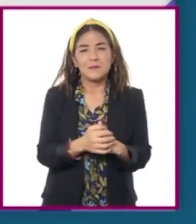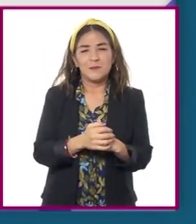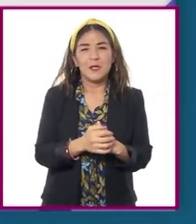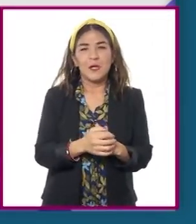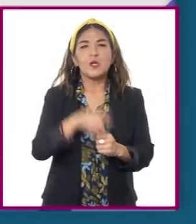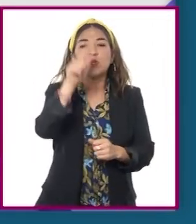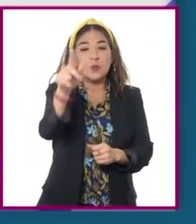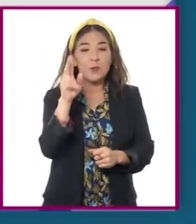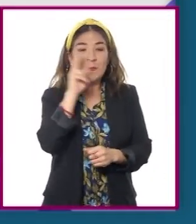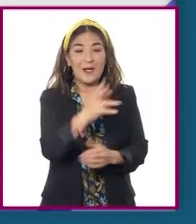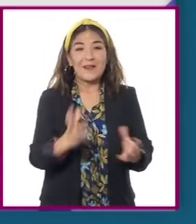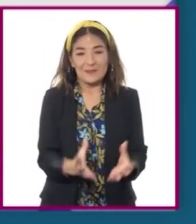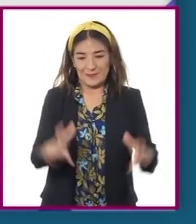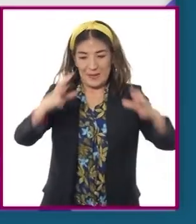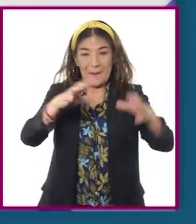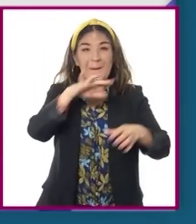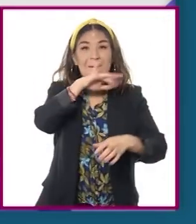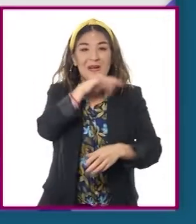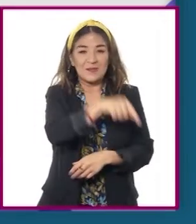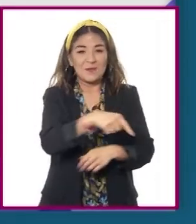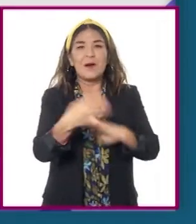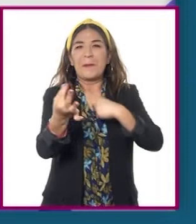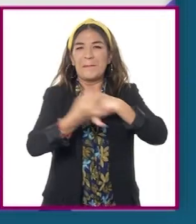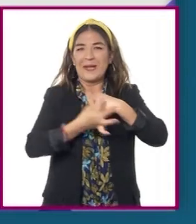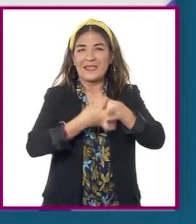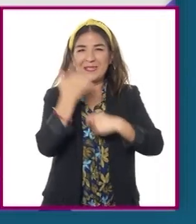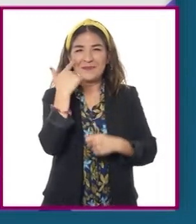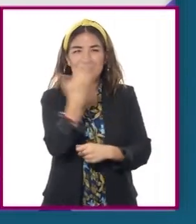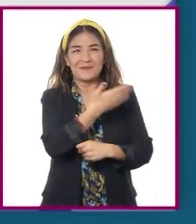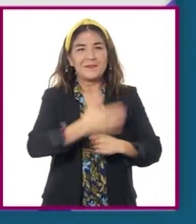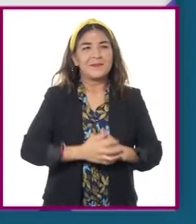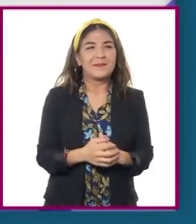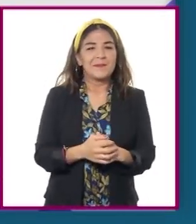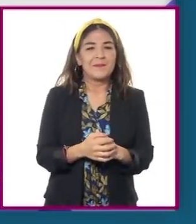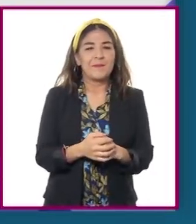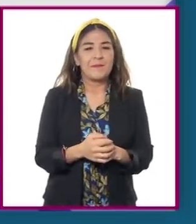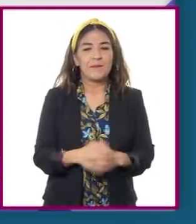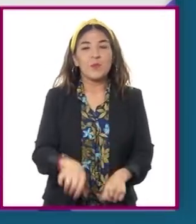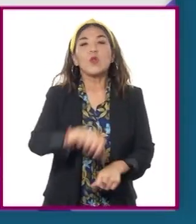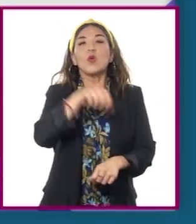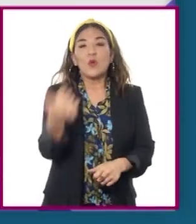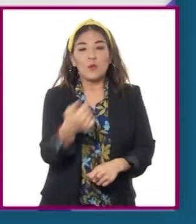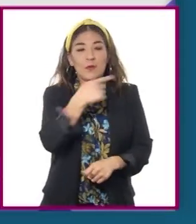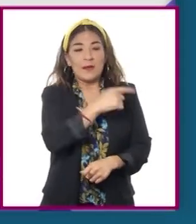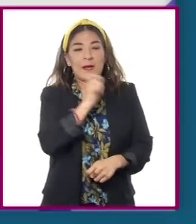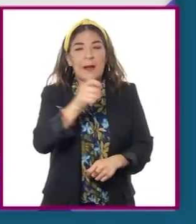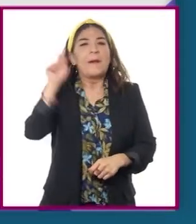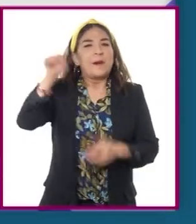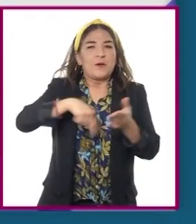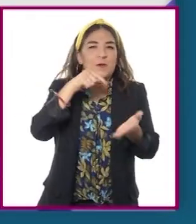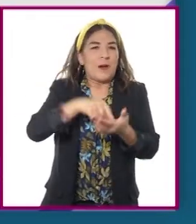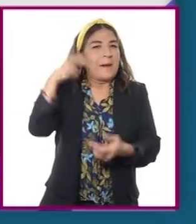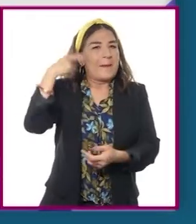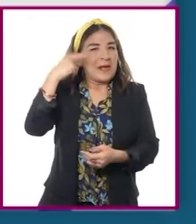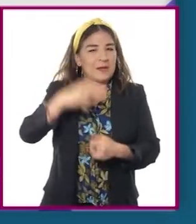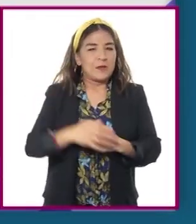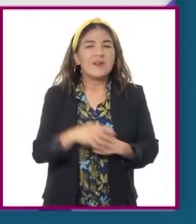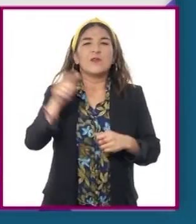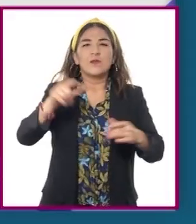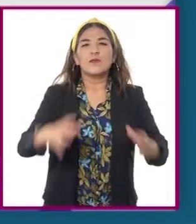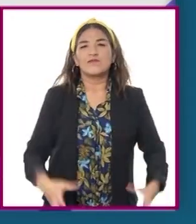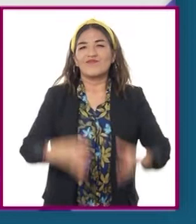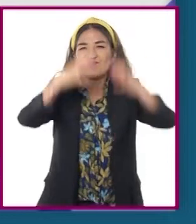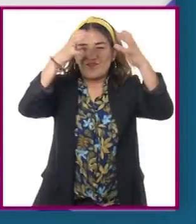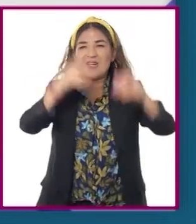Observen el cesto de basura que es de metal. Esta otra es en Veracruz, en una